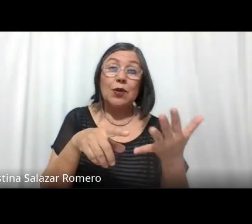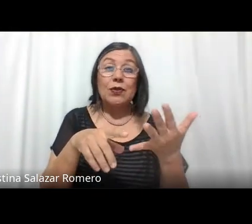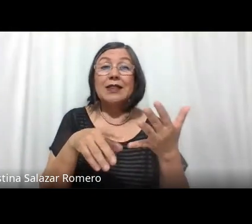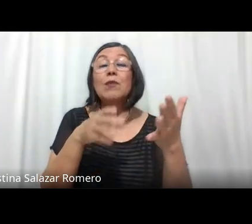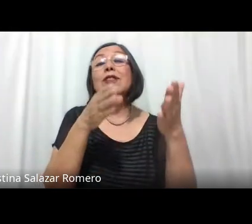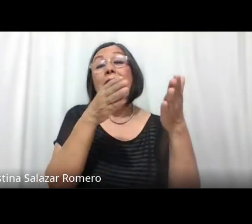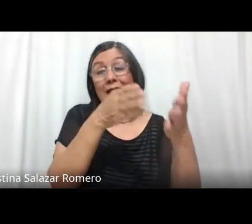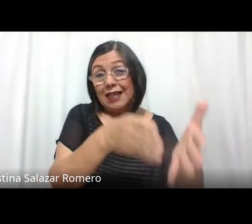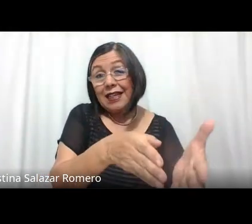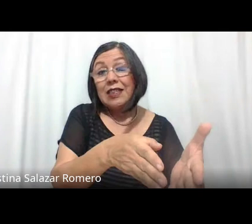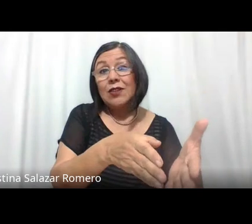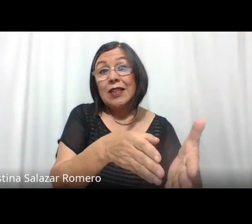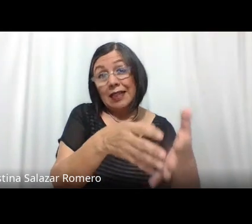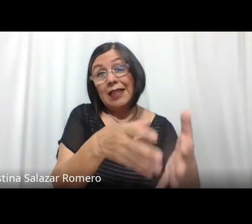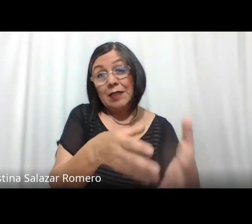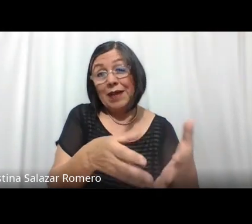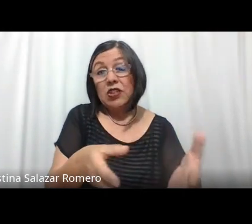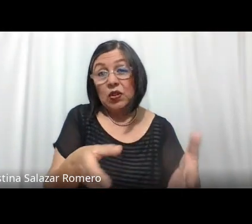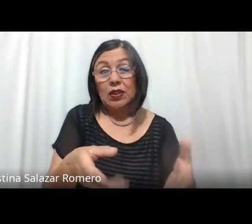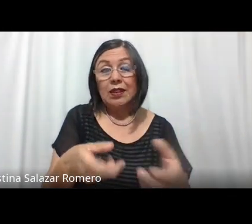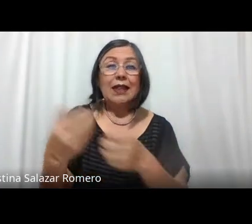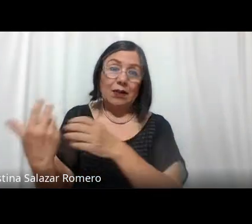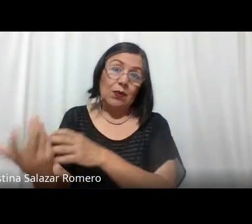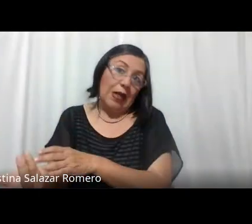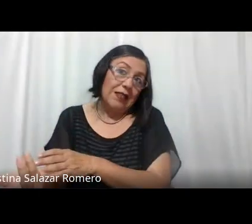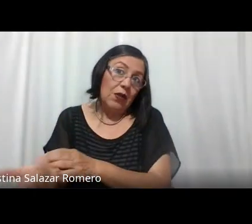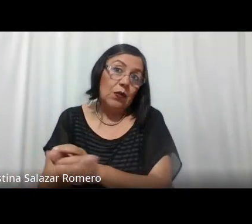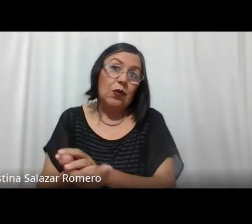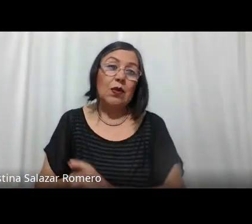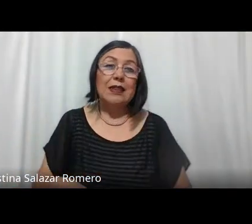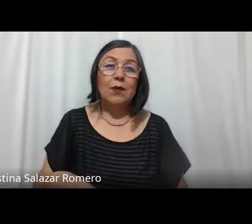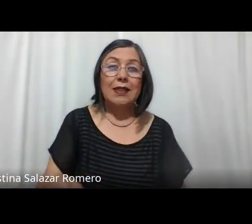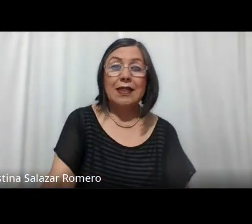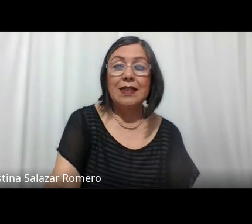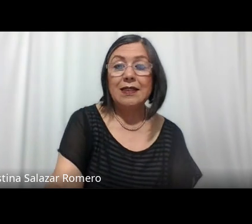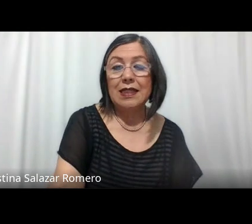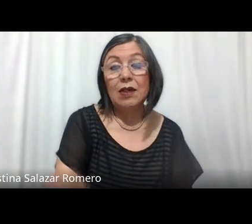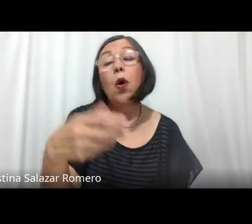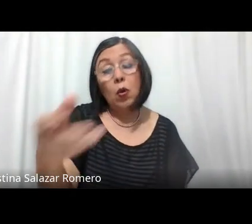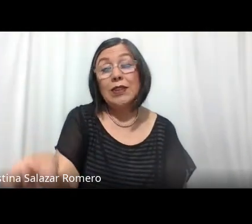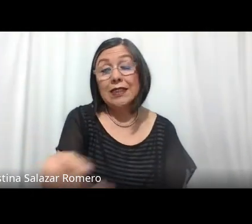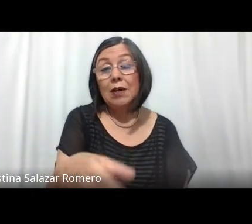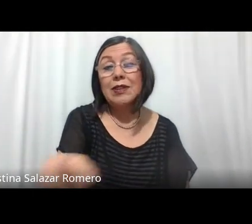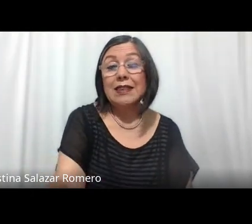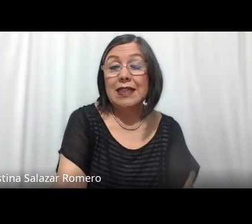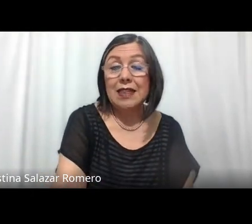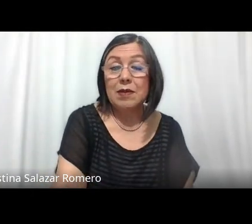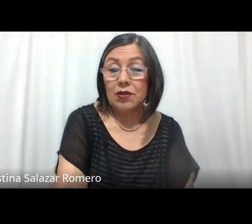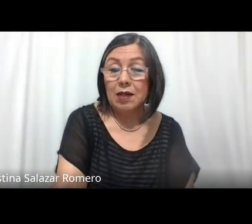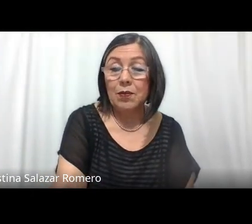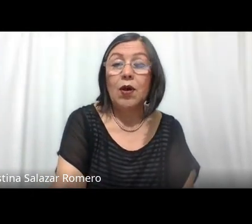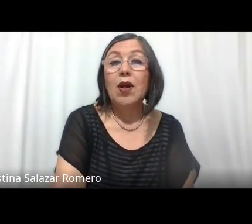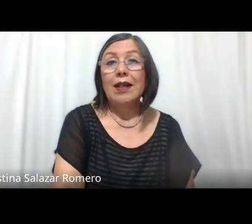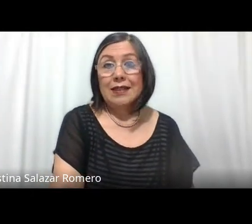señado porque usamos el léxico del español haciendo uso con la lengua de señas o utilizamos las señas al